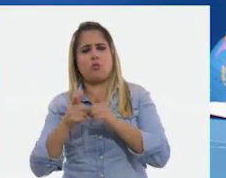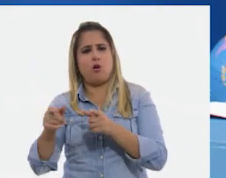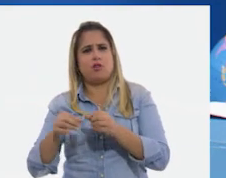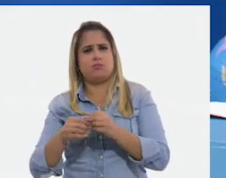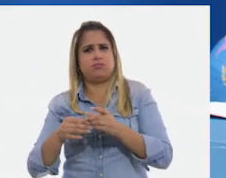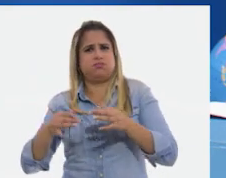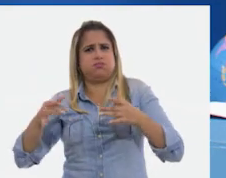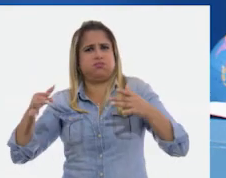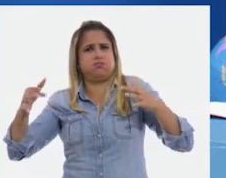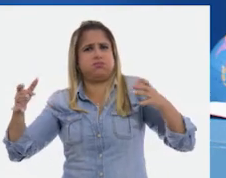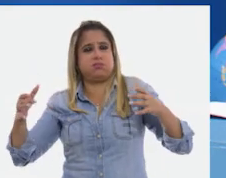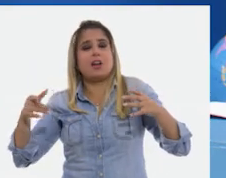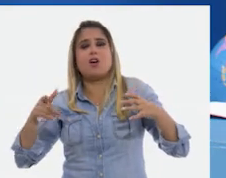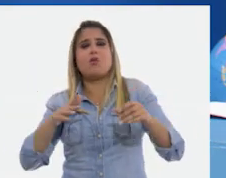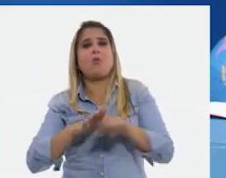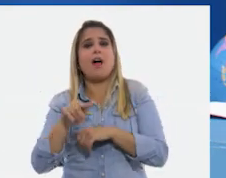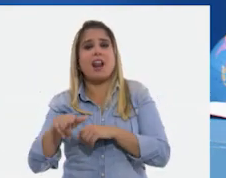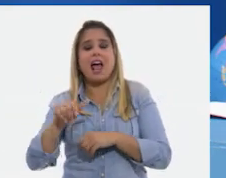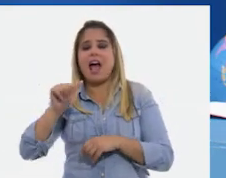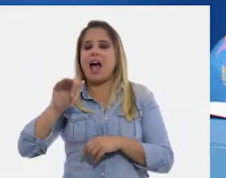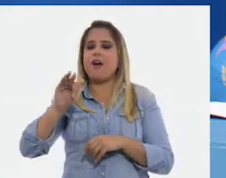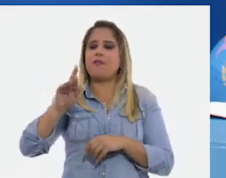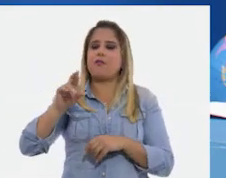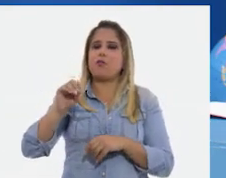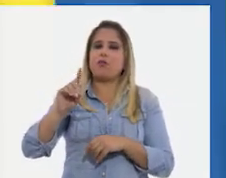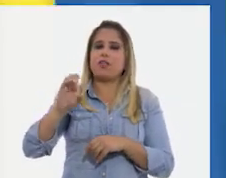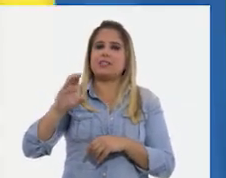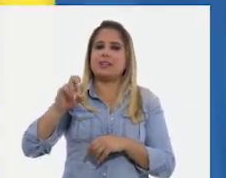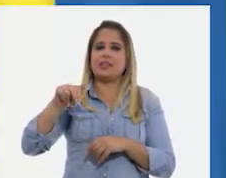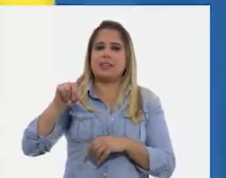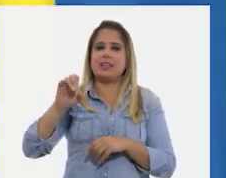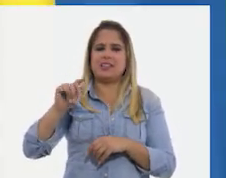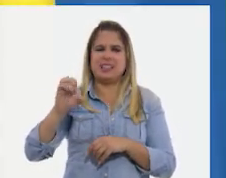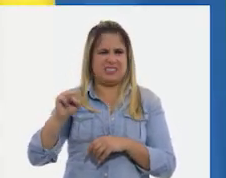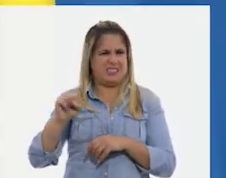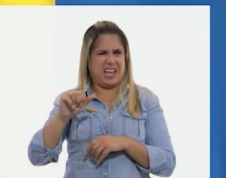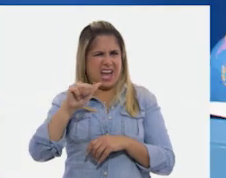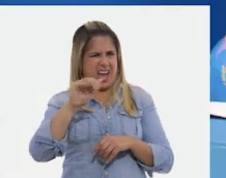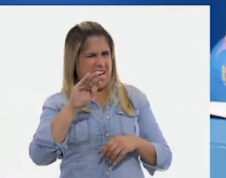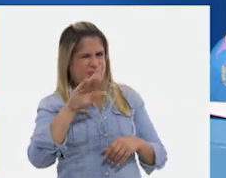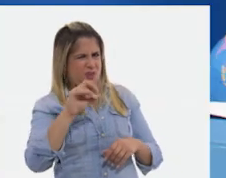numeroso. Se trata de los afrodescendientes. ¿Afro qué?